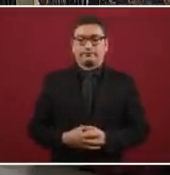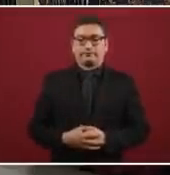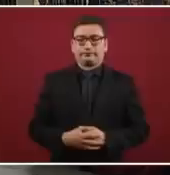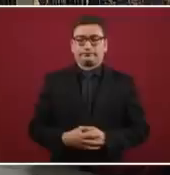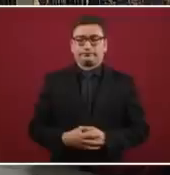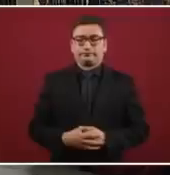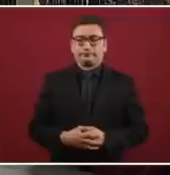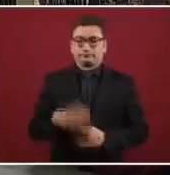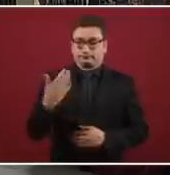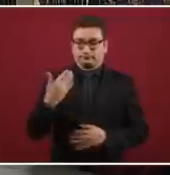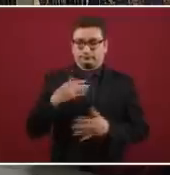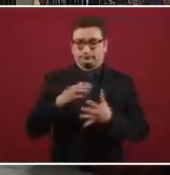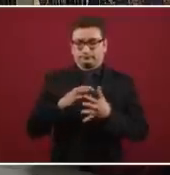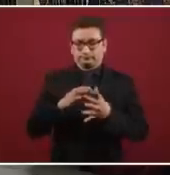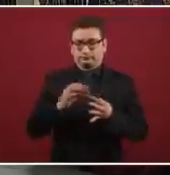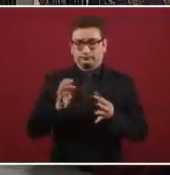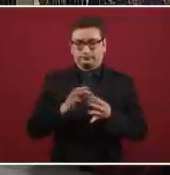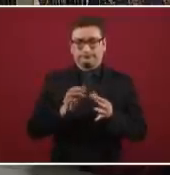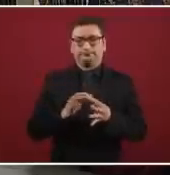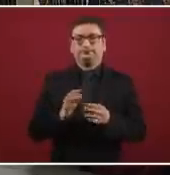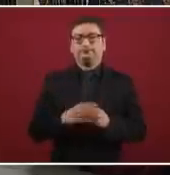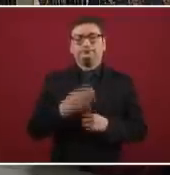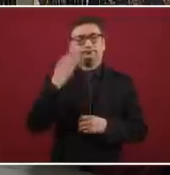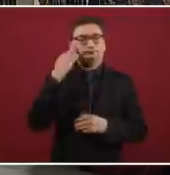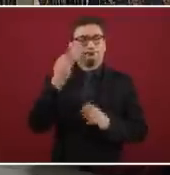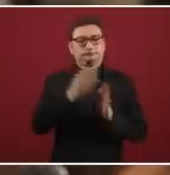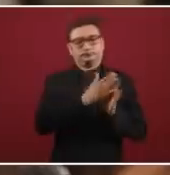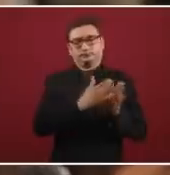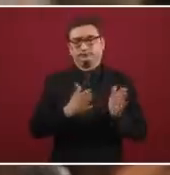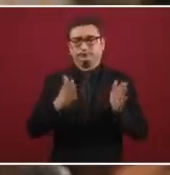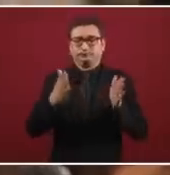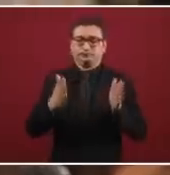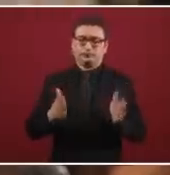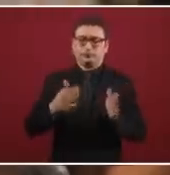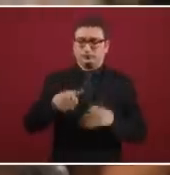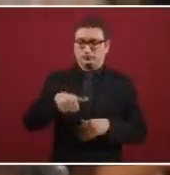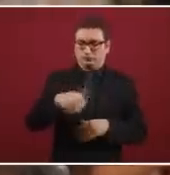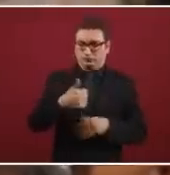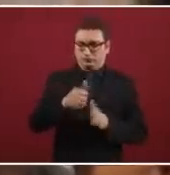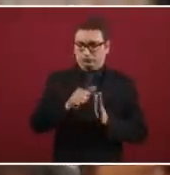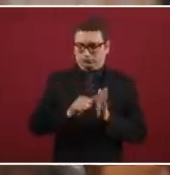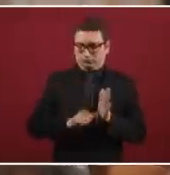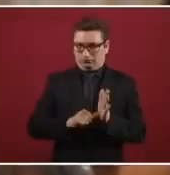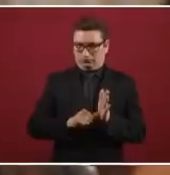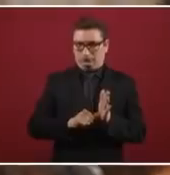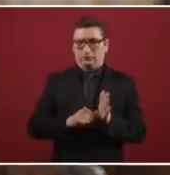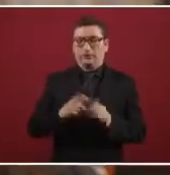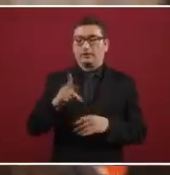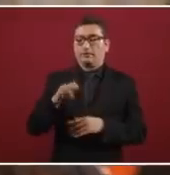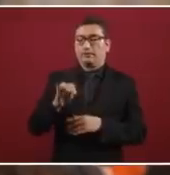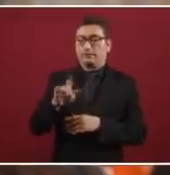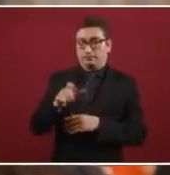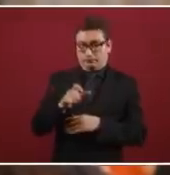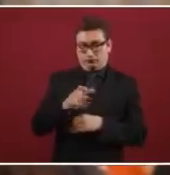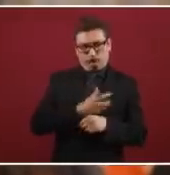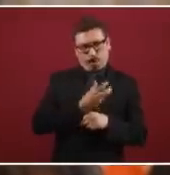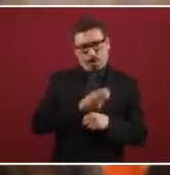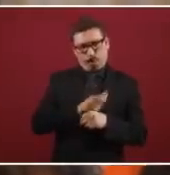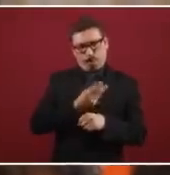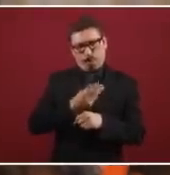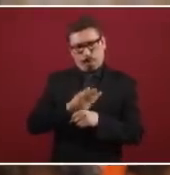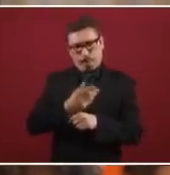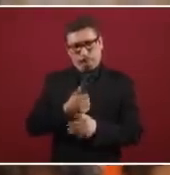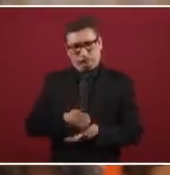Se habla de un plazo prácticamente de 11 meses de esta rehabilitación de Pemex. De hecho, yo iba a